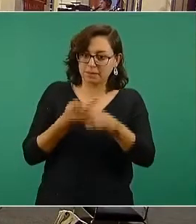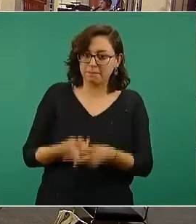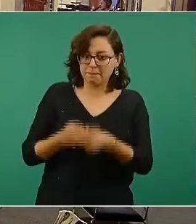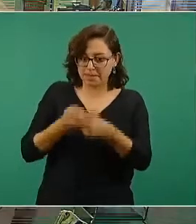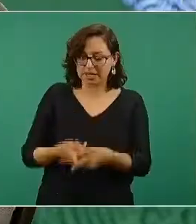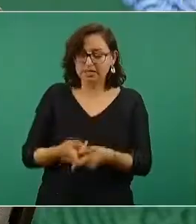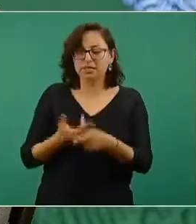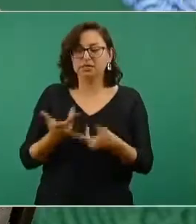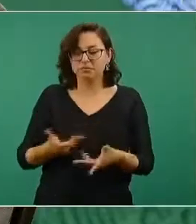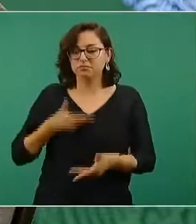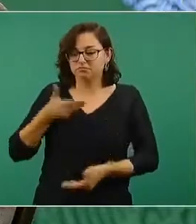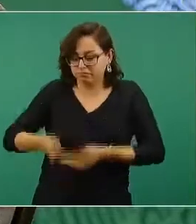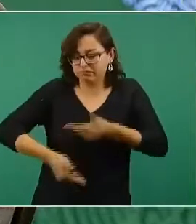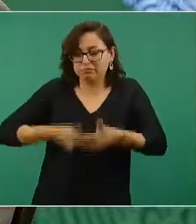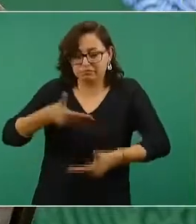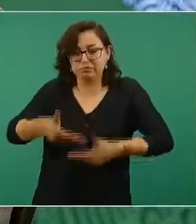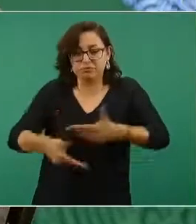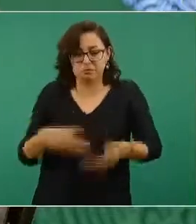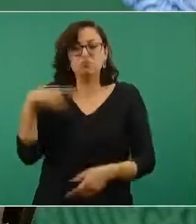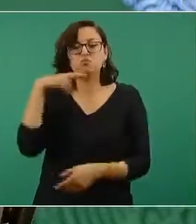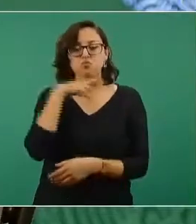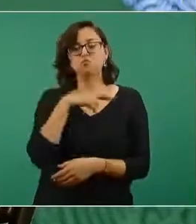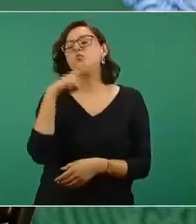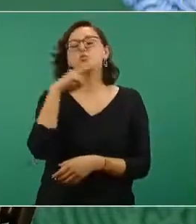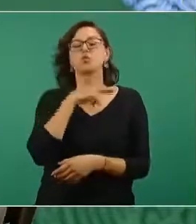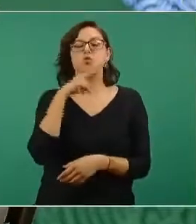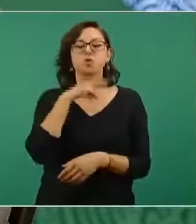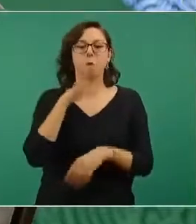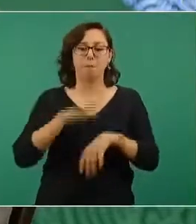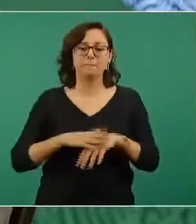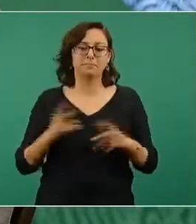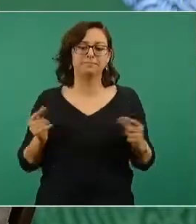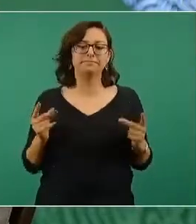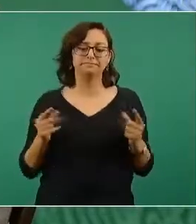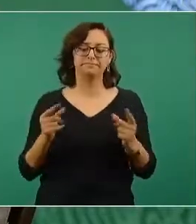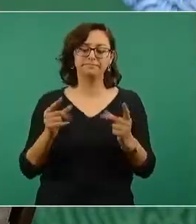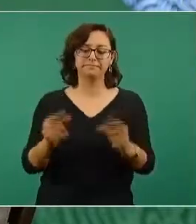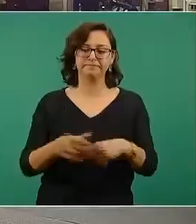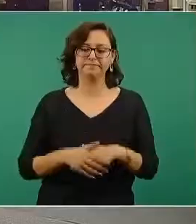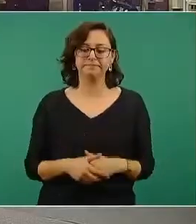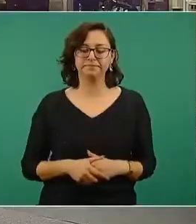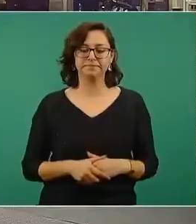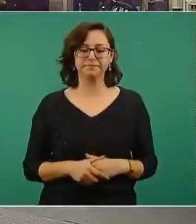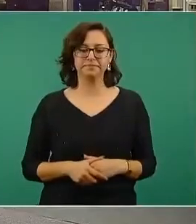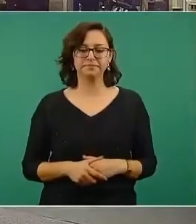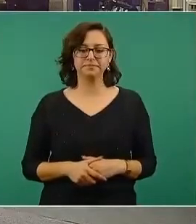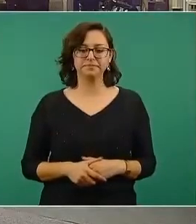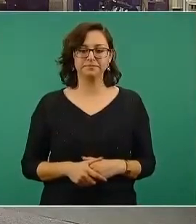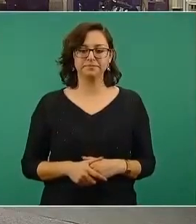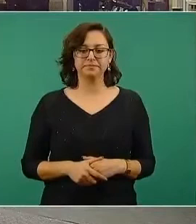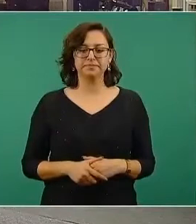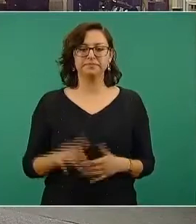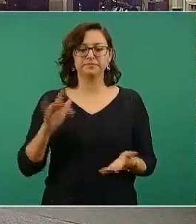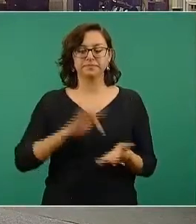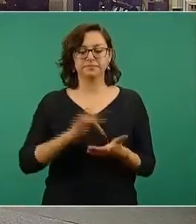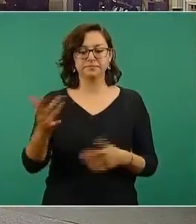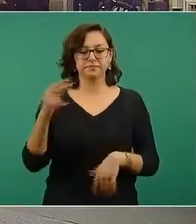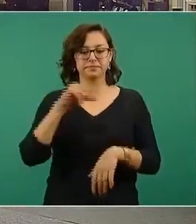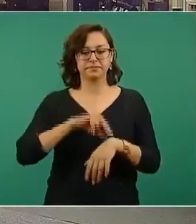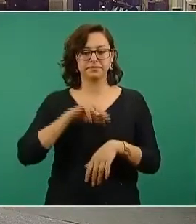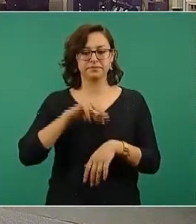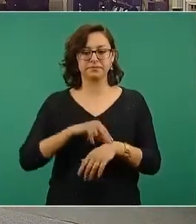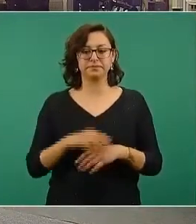pronto de tener una amplitud más rápida de este grupo de segunda línea. Gracias, doctor.